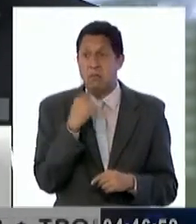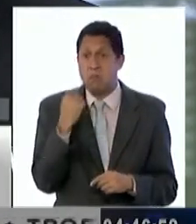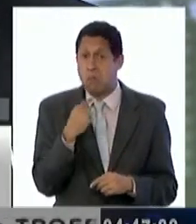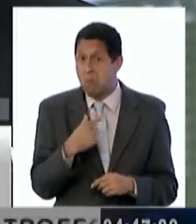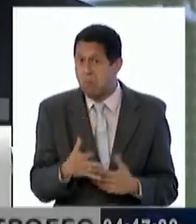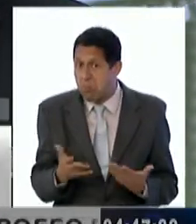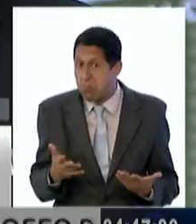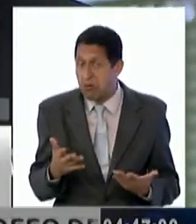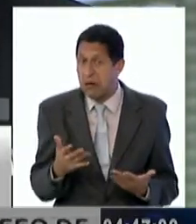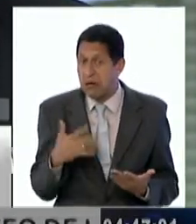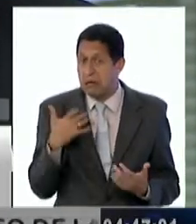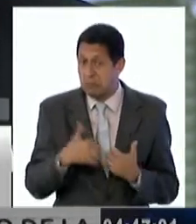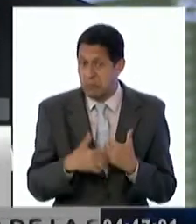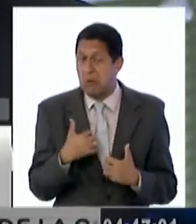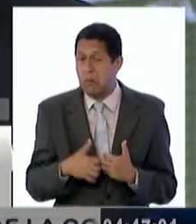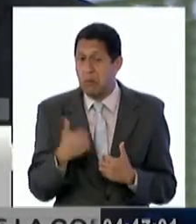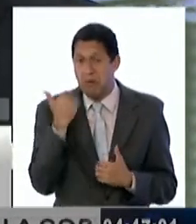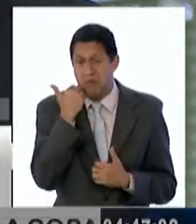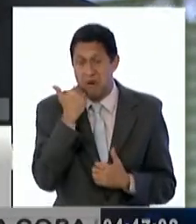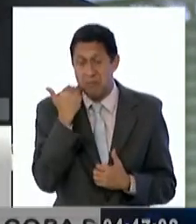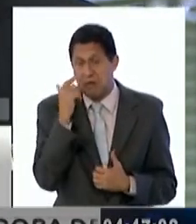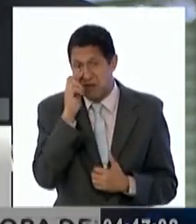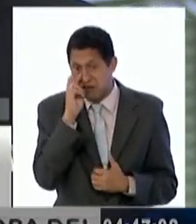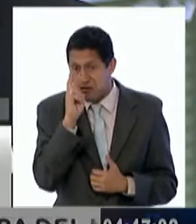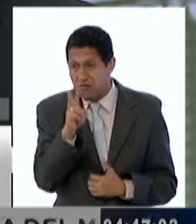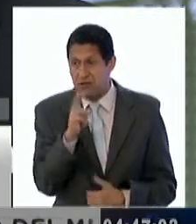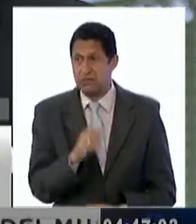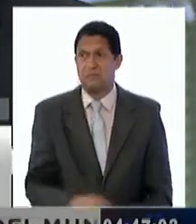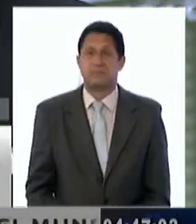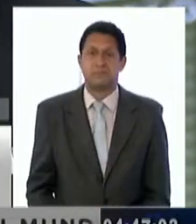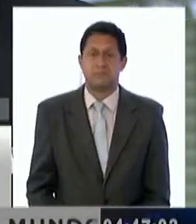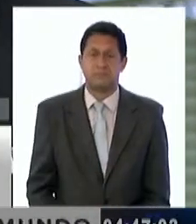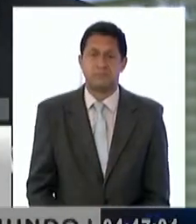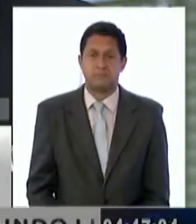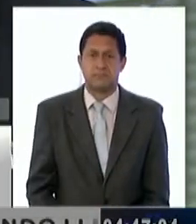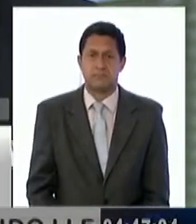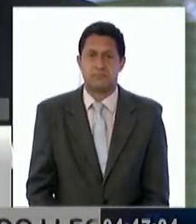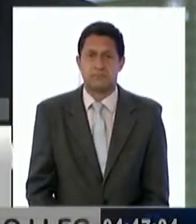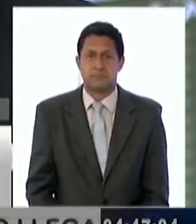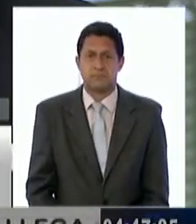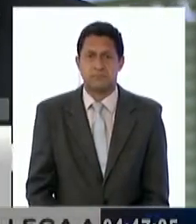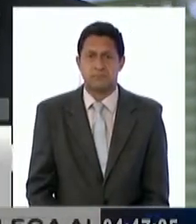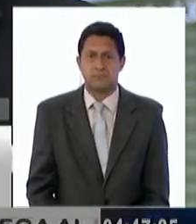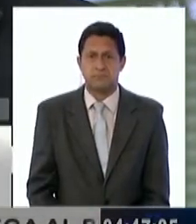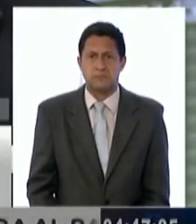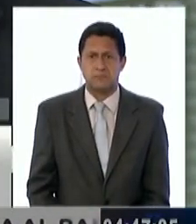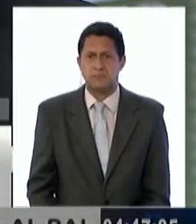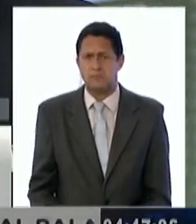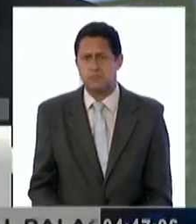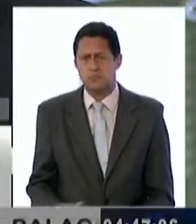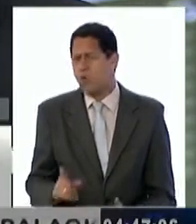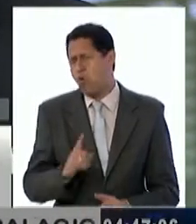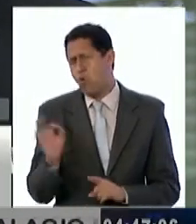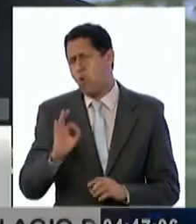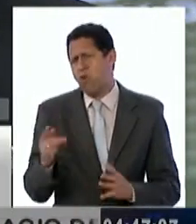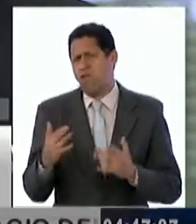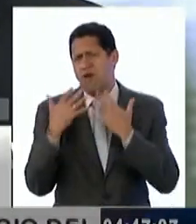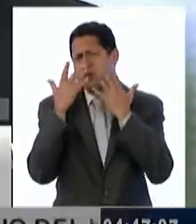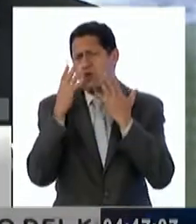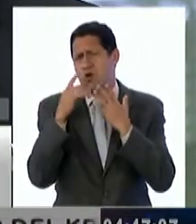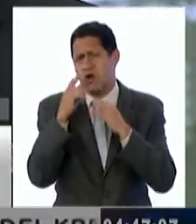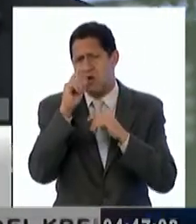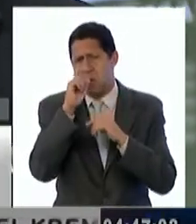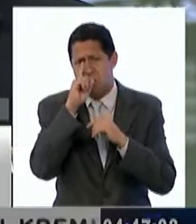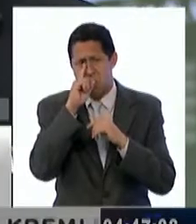también trae deformidades a nivel externo que se visualizan y se ven pues muy hay infecciones necrosis